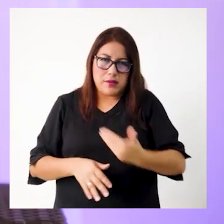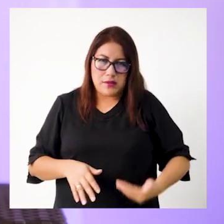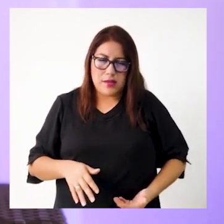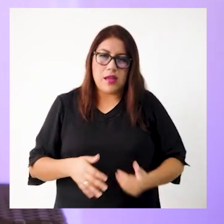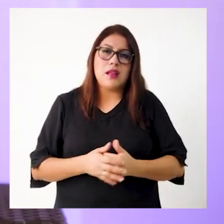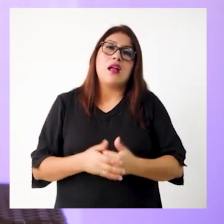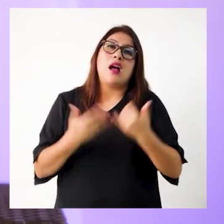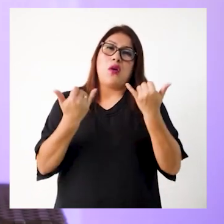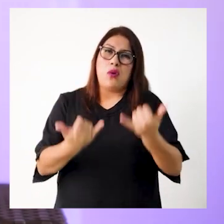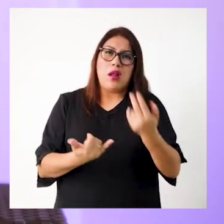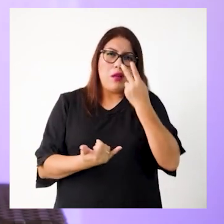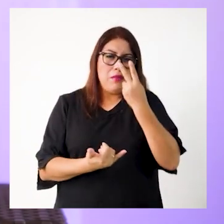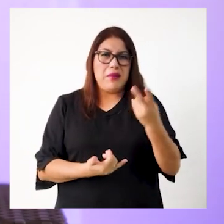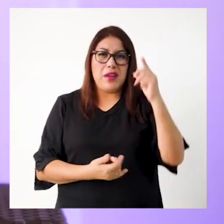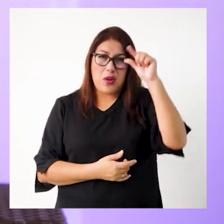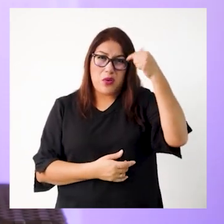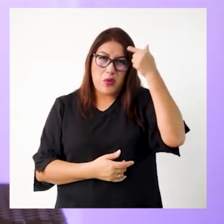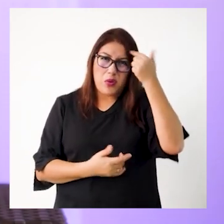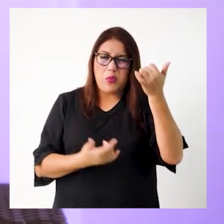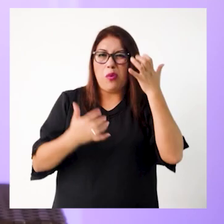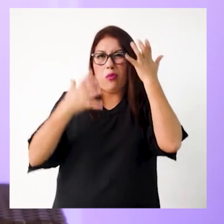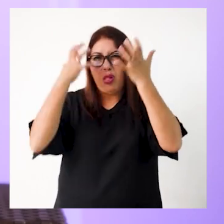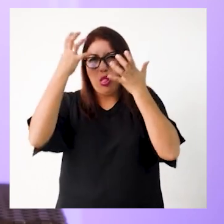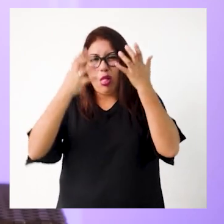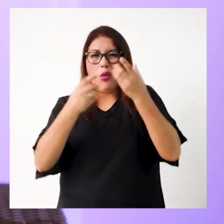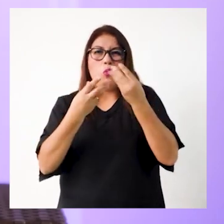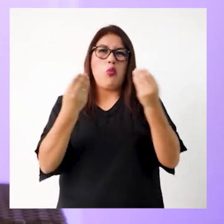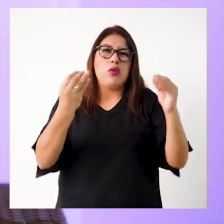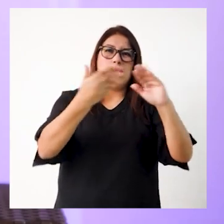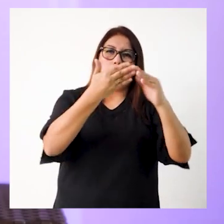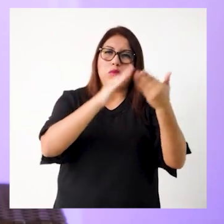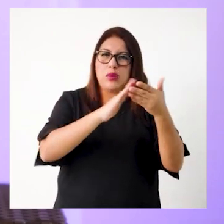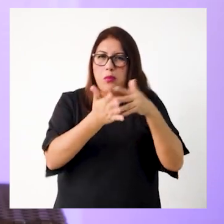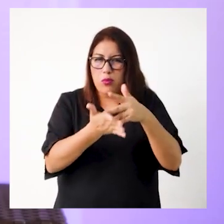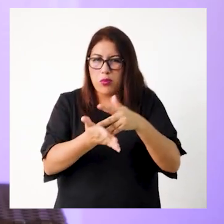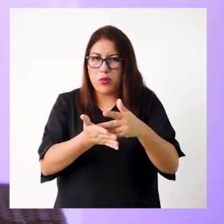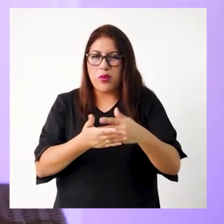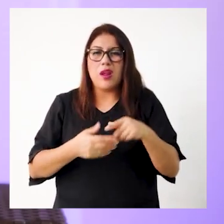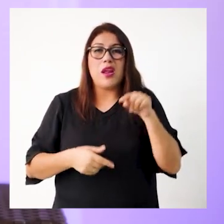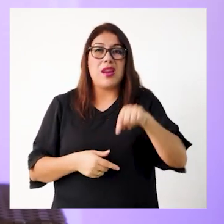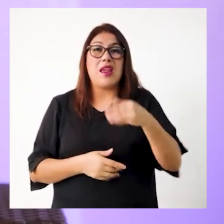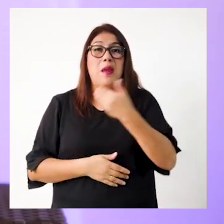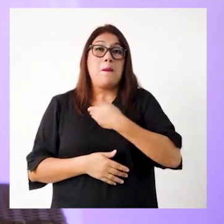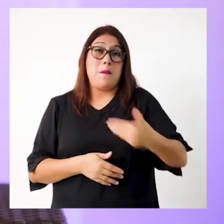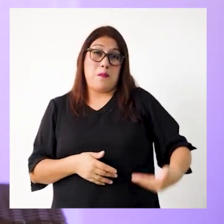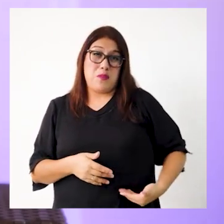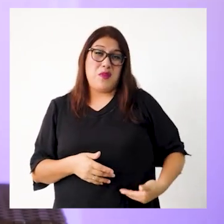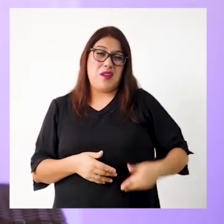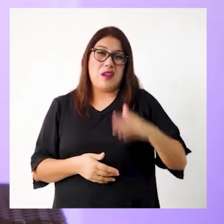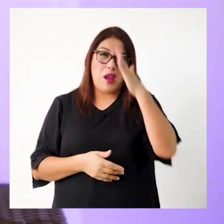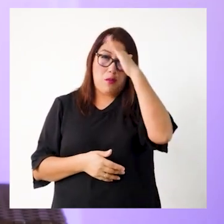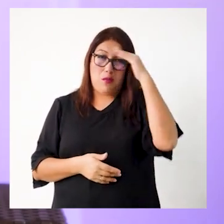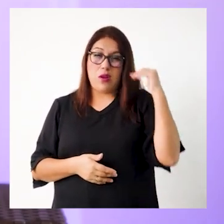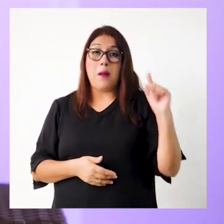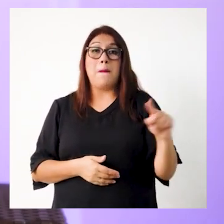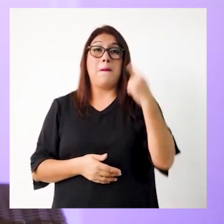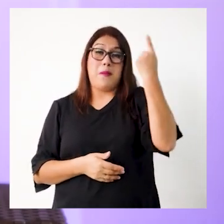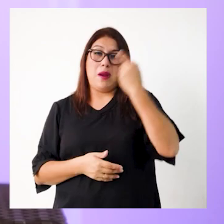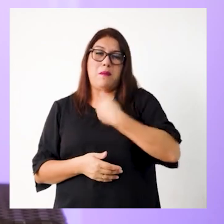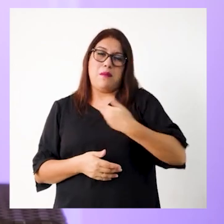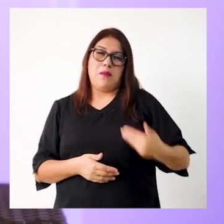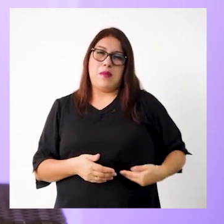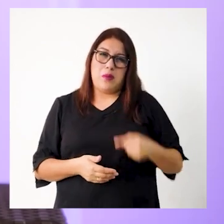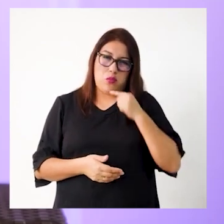hoy un gobierno bastante preocupado por las poblaciones vulnerables. Nuestra presidenta de la República, primera